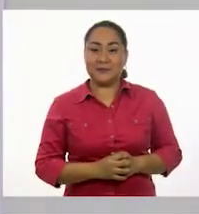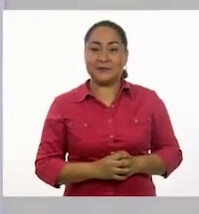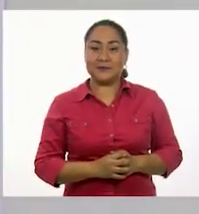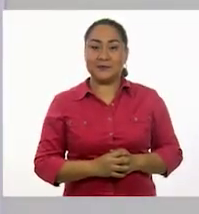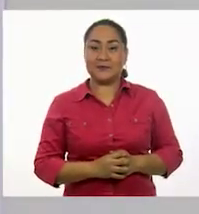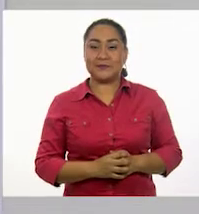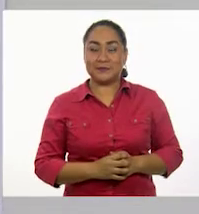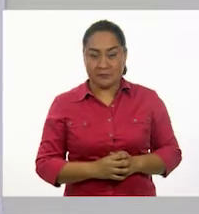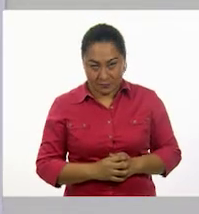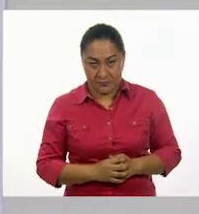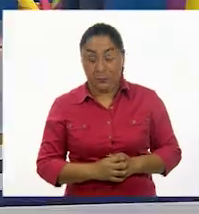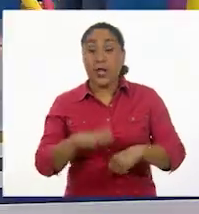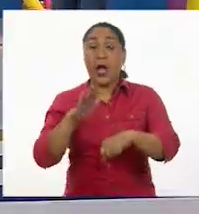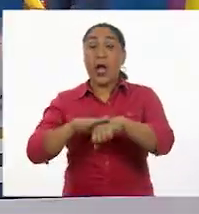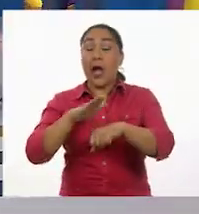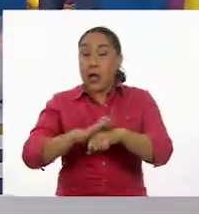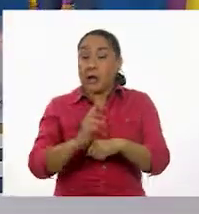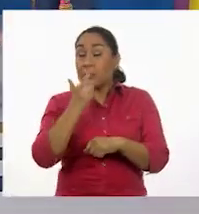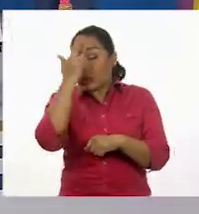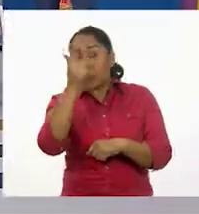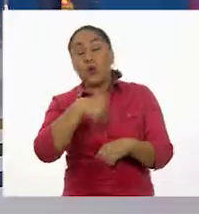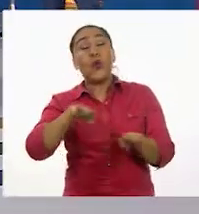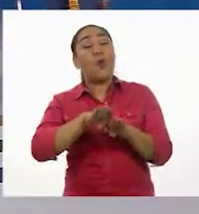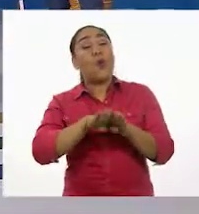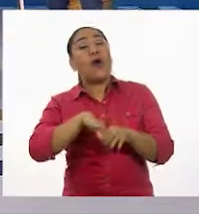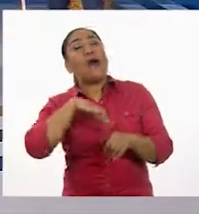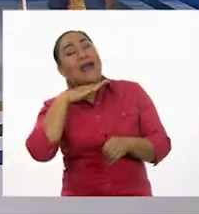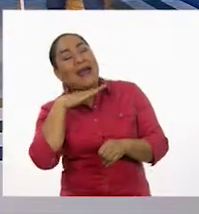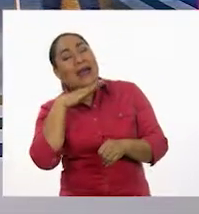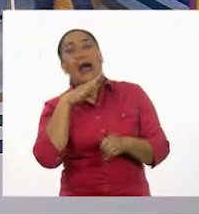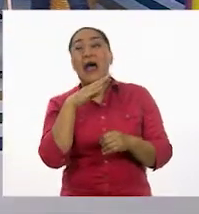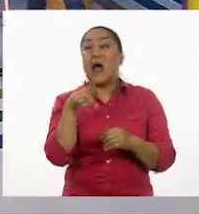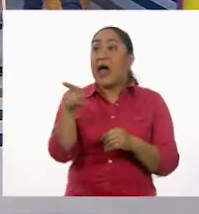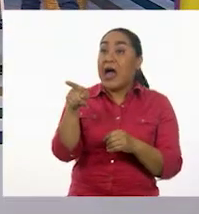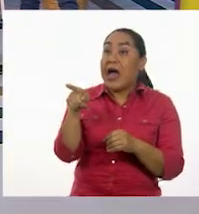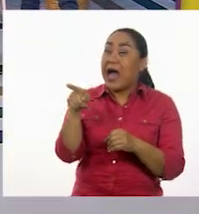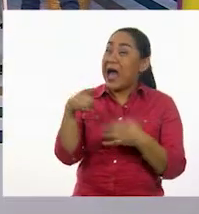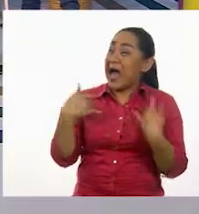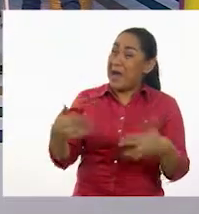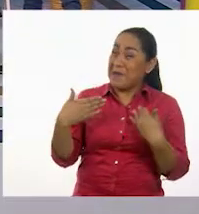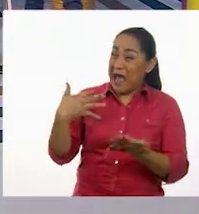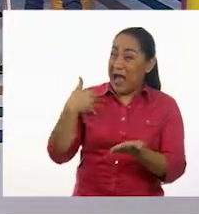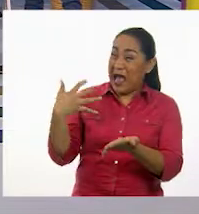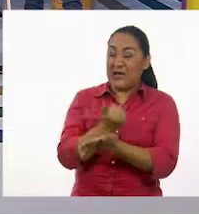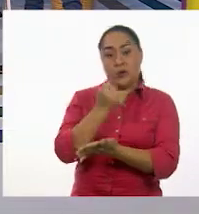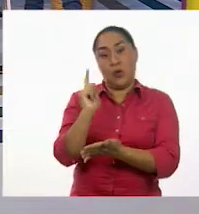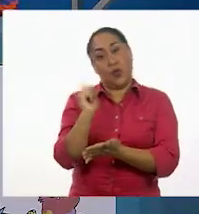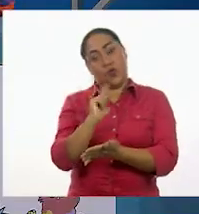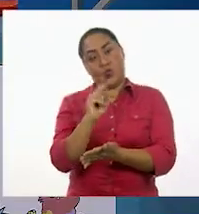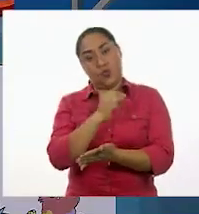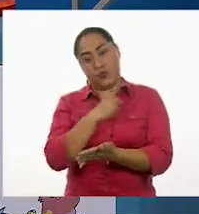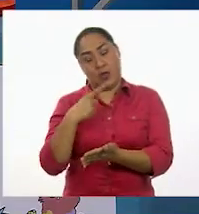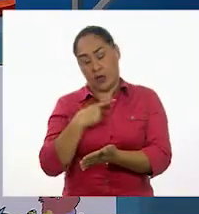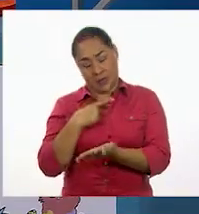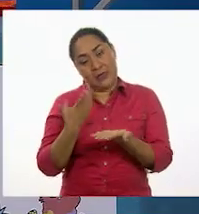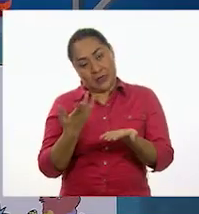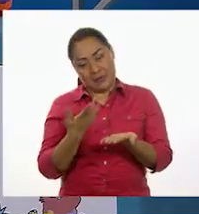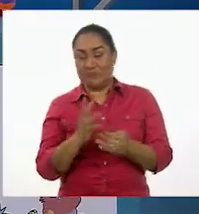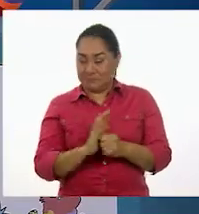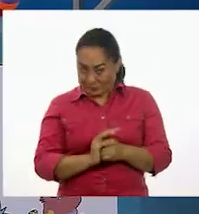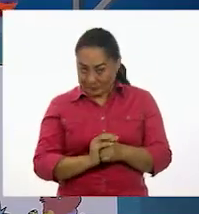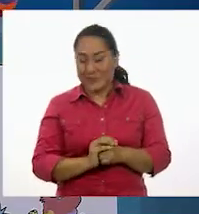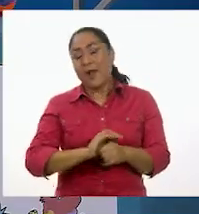Muy bien. Pero recuerden que nunca hay que confiarnos, ni mucho menos burlarnos de las demás personas con las que estamos jugando. Así que vamos a la